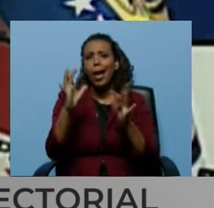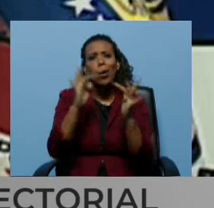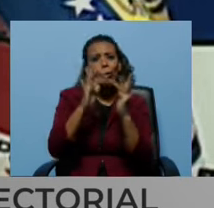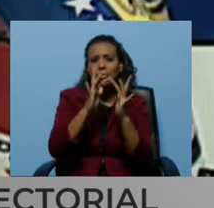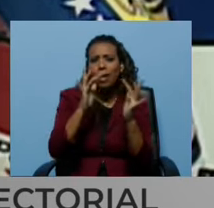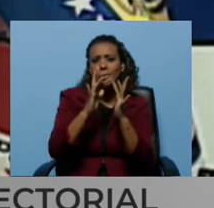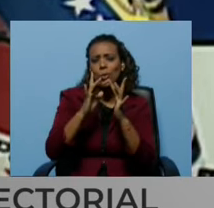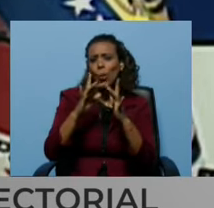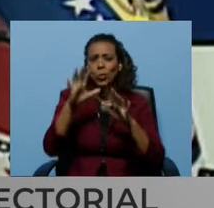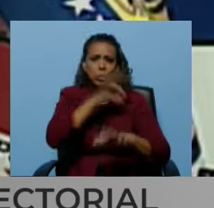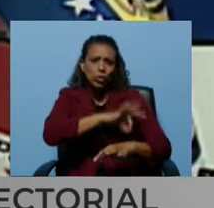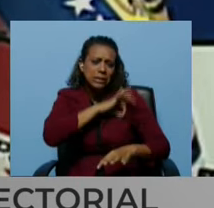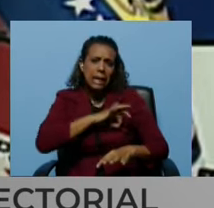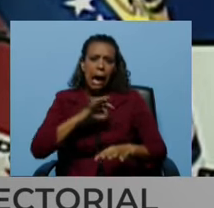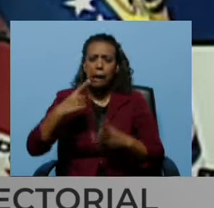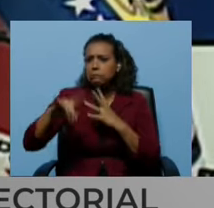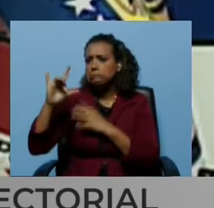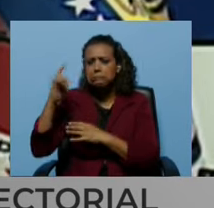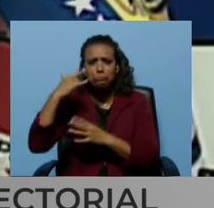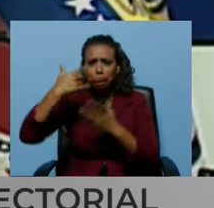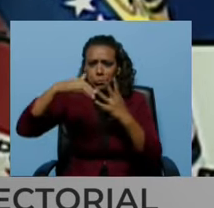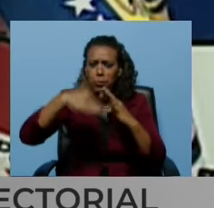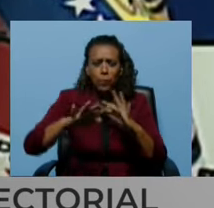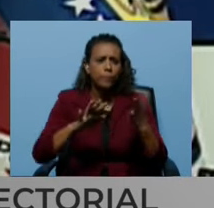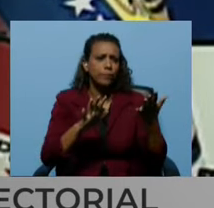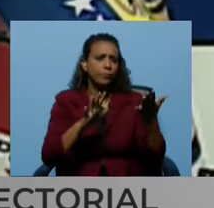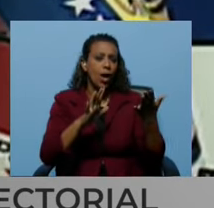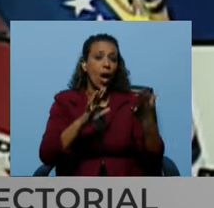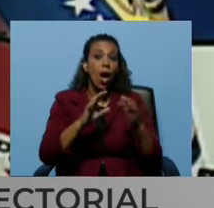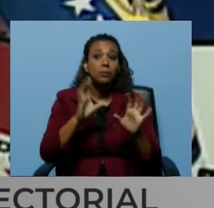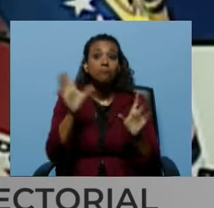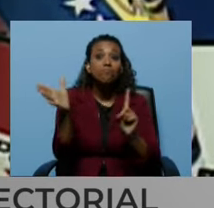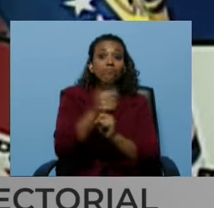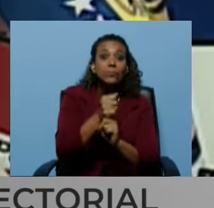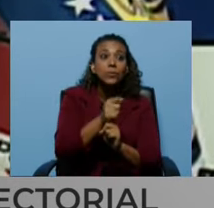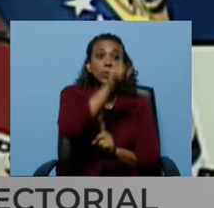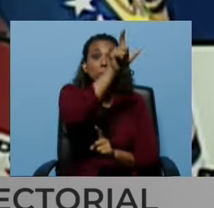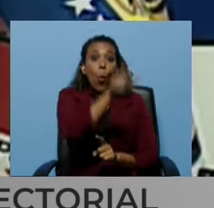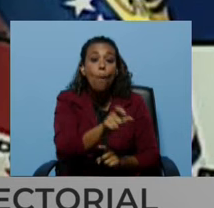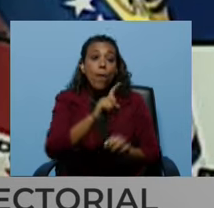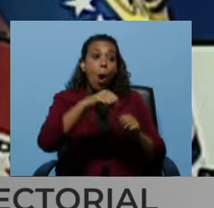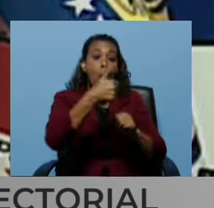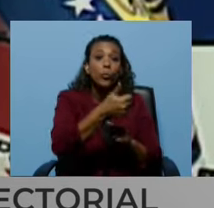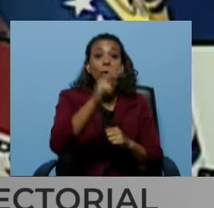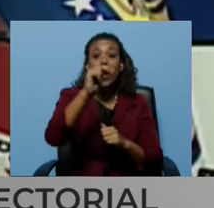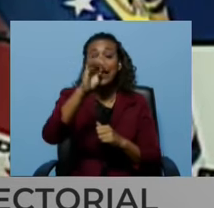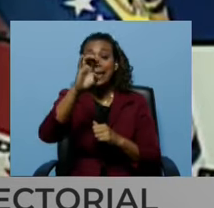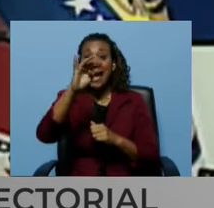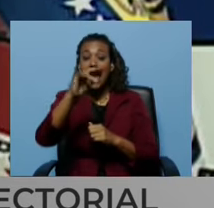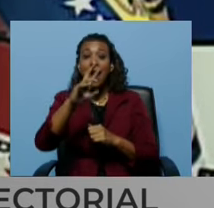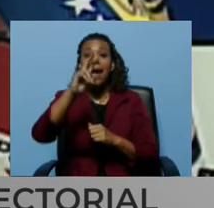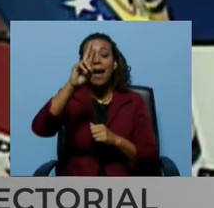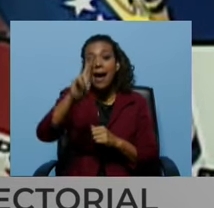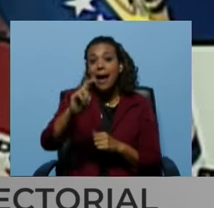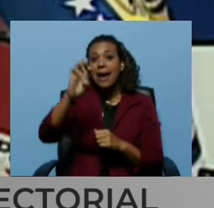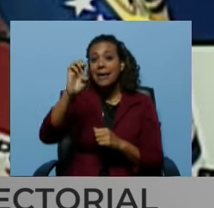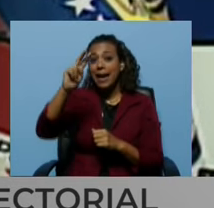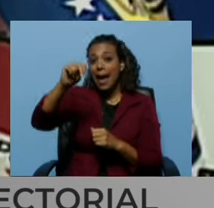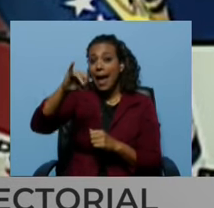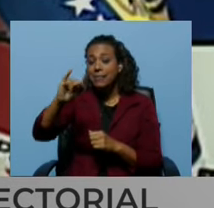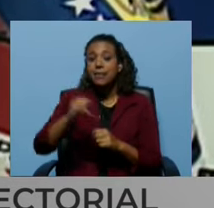sociales. Esos grupos, llegamos a Nudre Javier Chourionava, que es uno de los detenidos, Reni Regino González